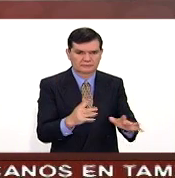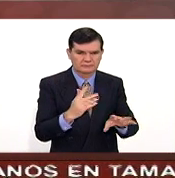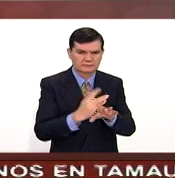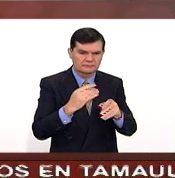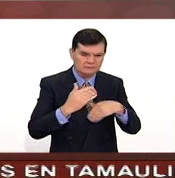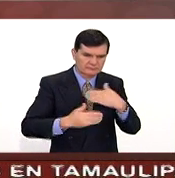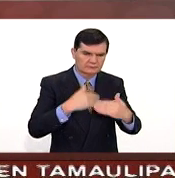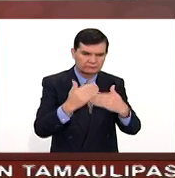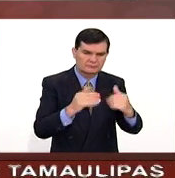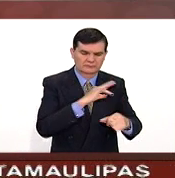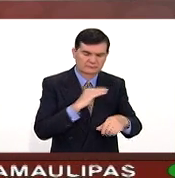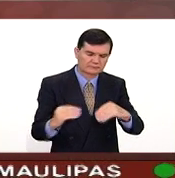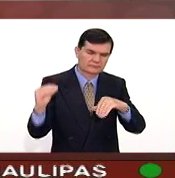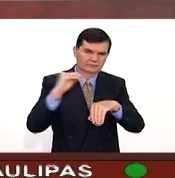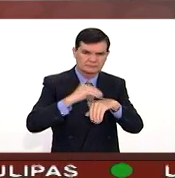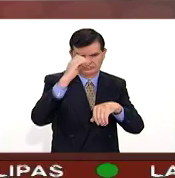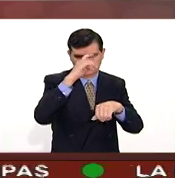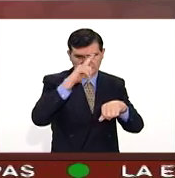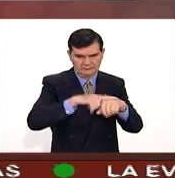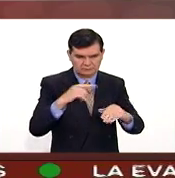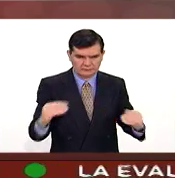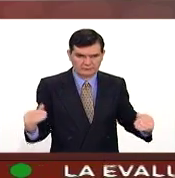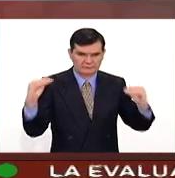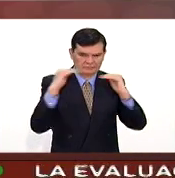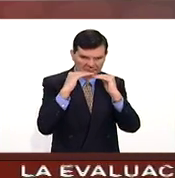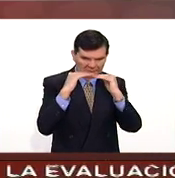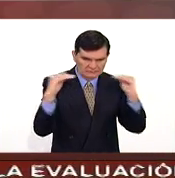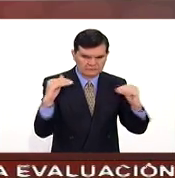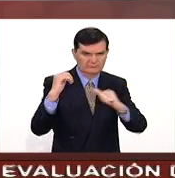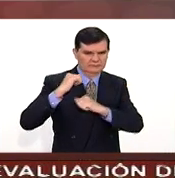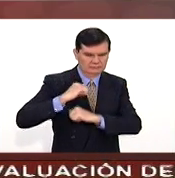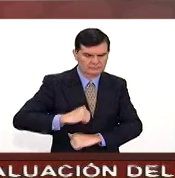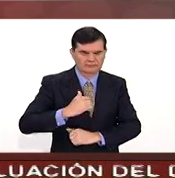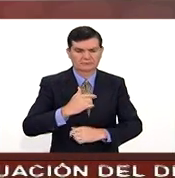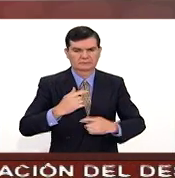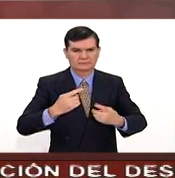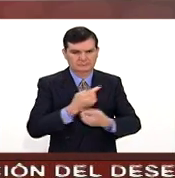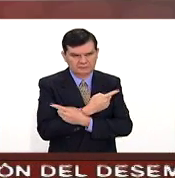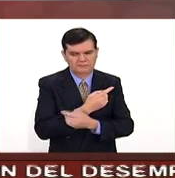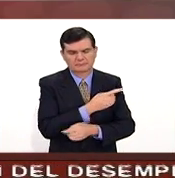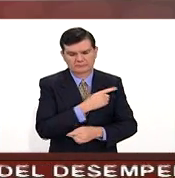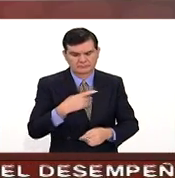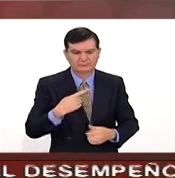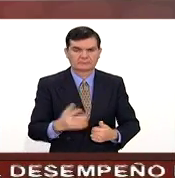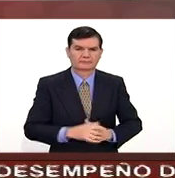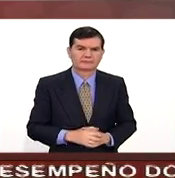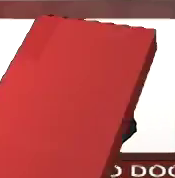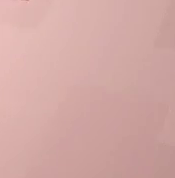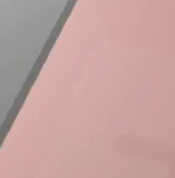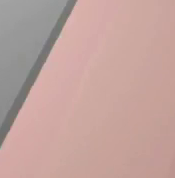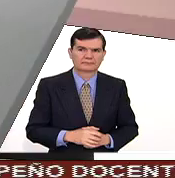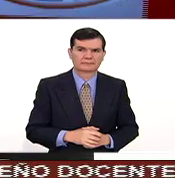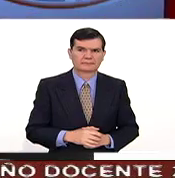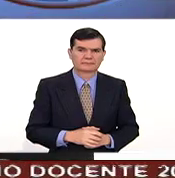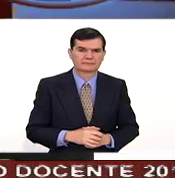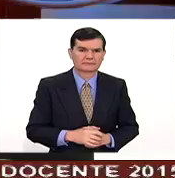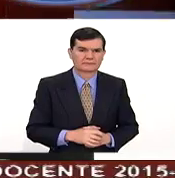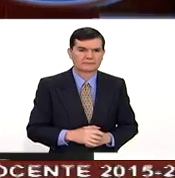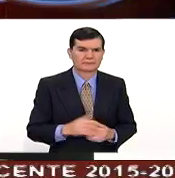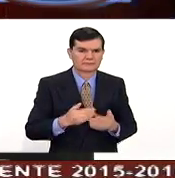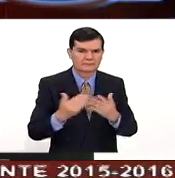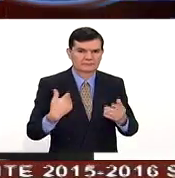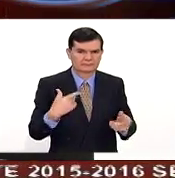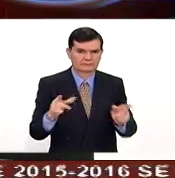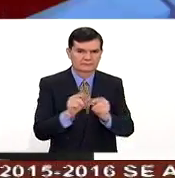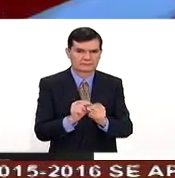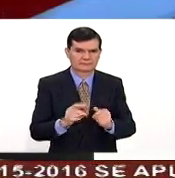y ponemos a la cultura en el lugar que se merece en este país. Vamos a